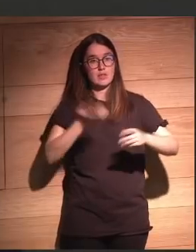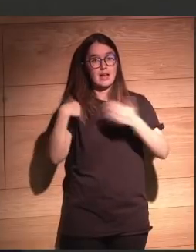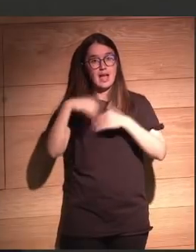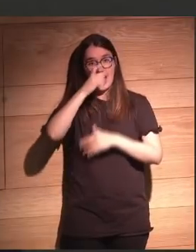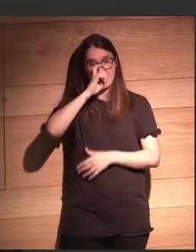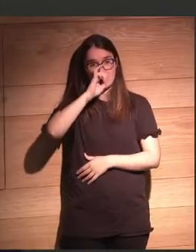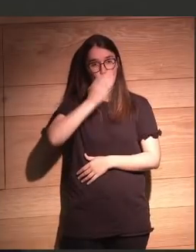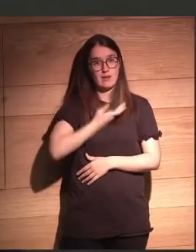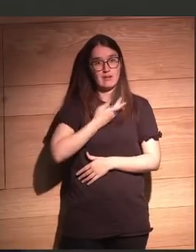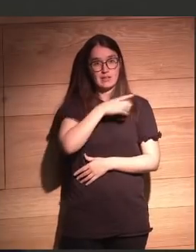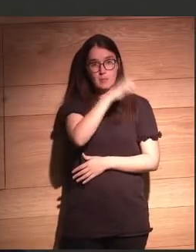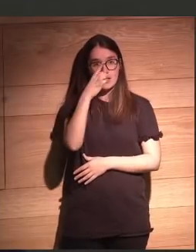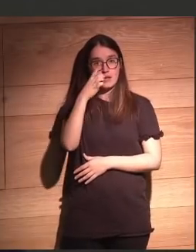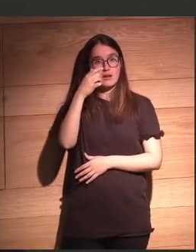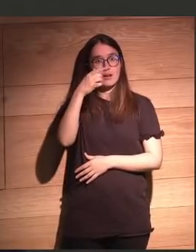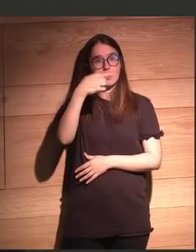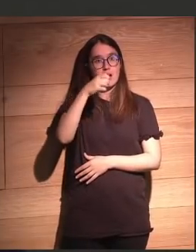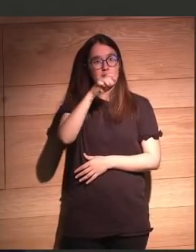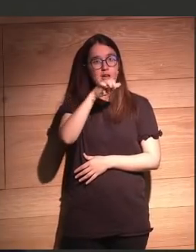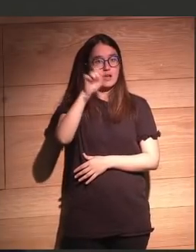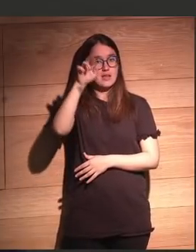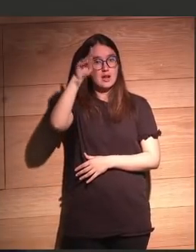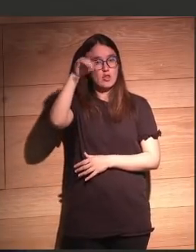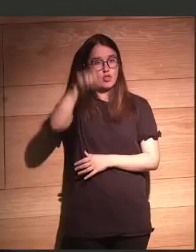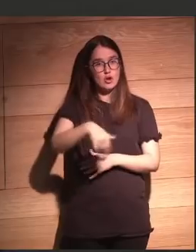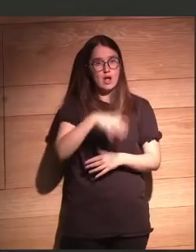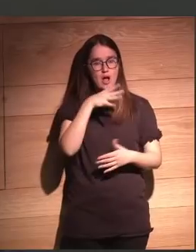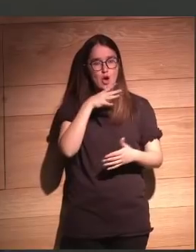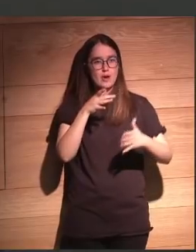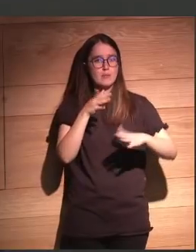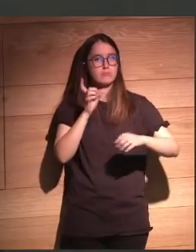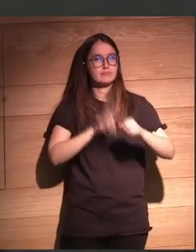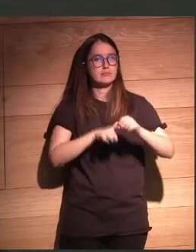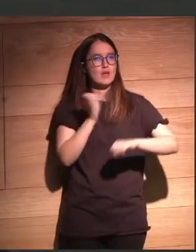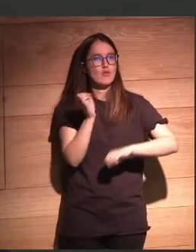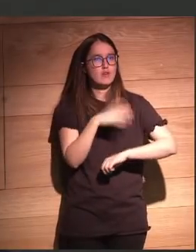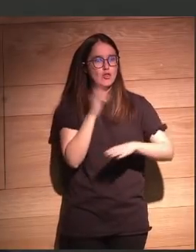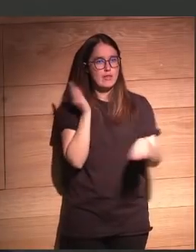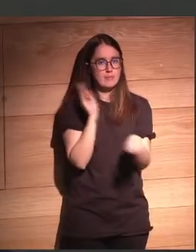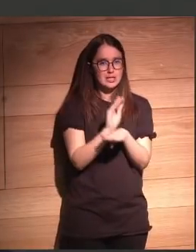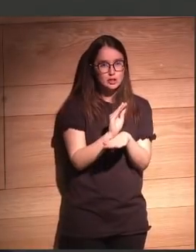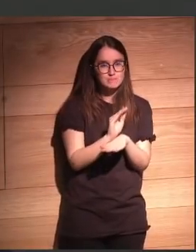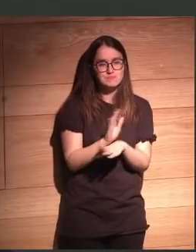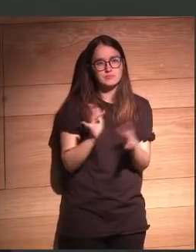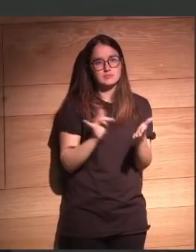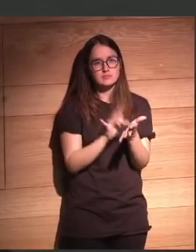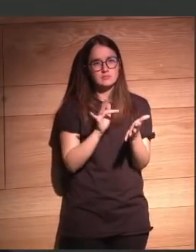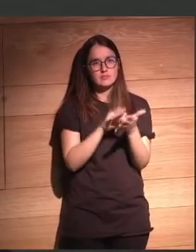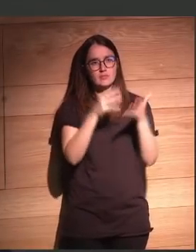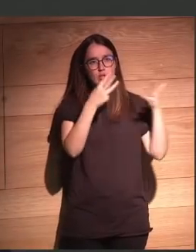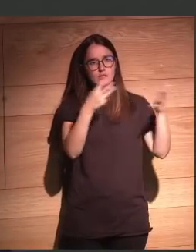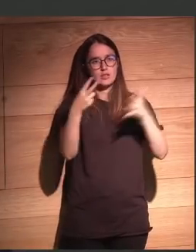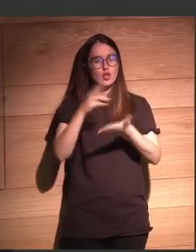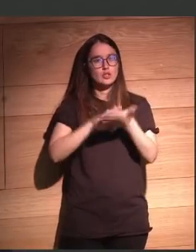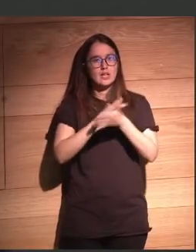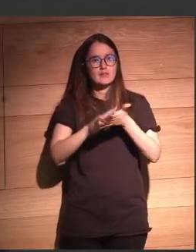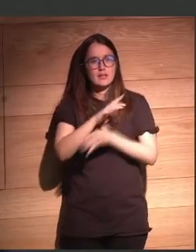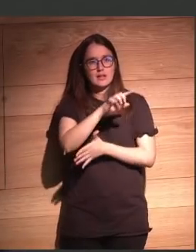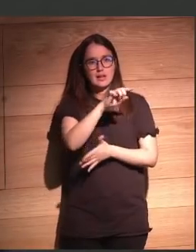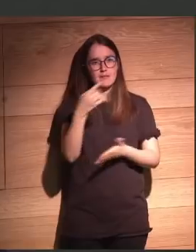Madrid, Gallardón, pues él mismo se ha recolocado estupendamente en un fondo de inversión. En la página 82 habla de que la vivienda